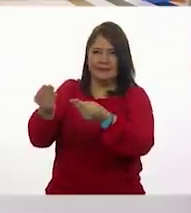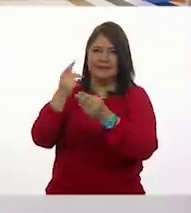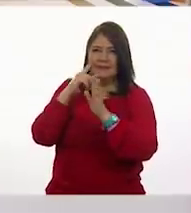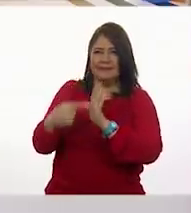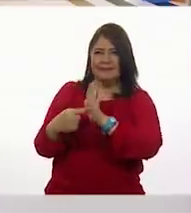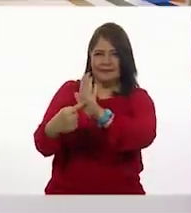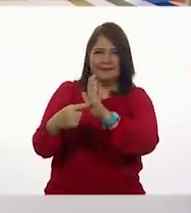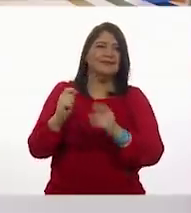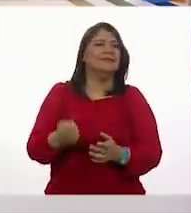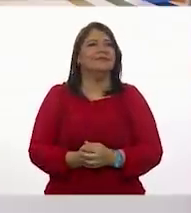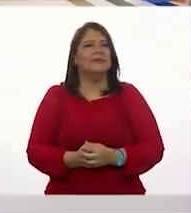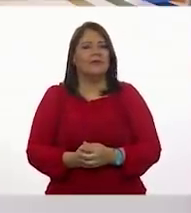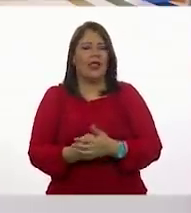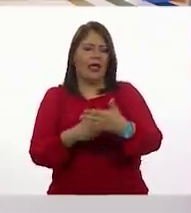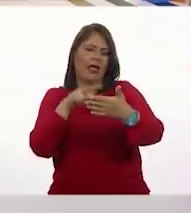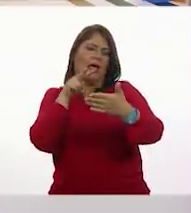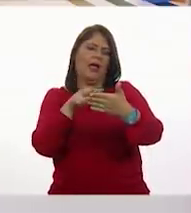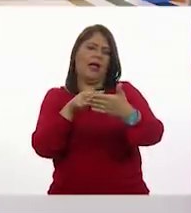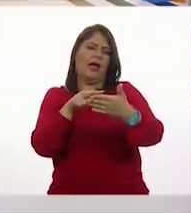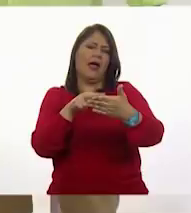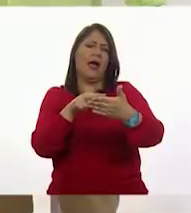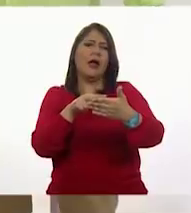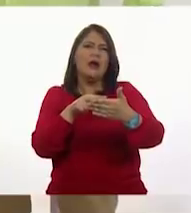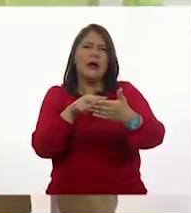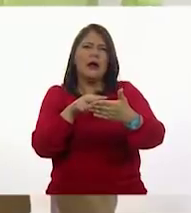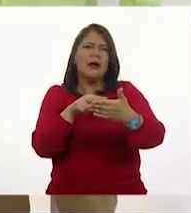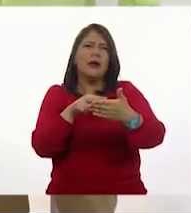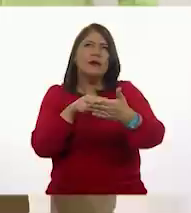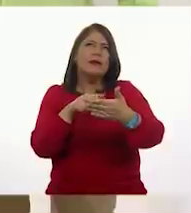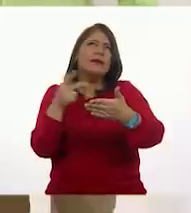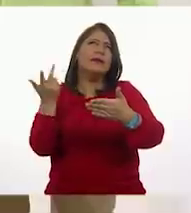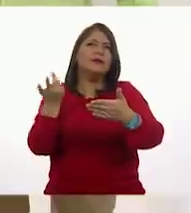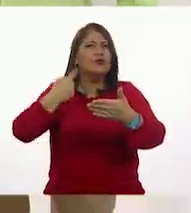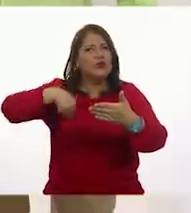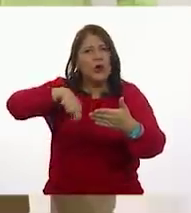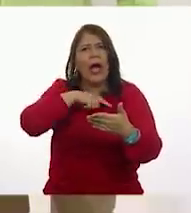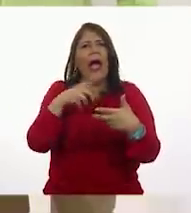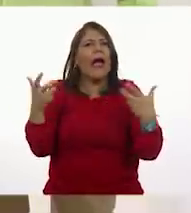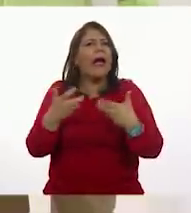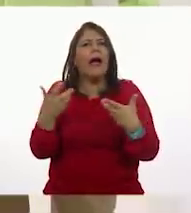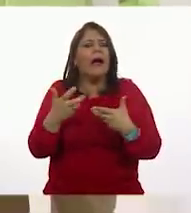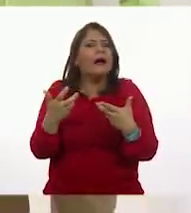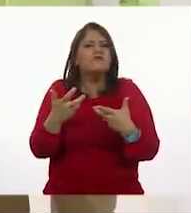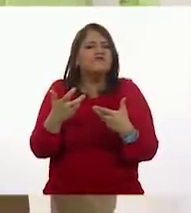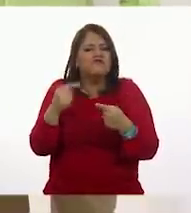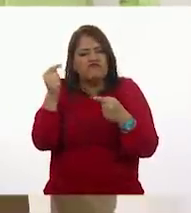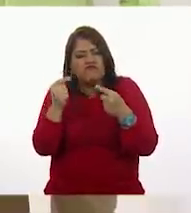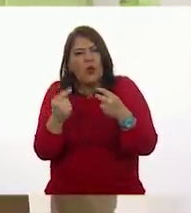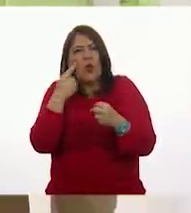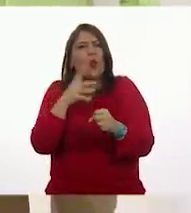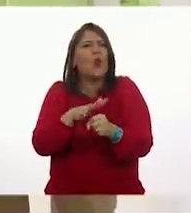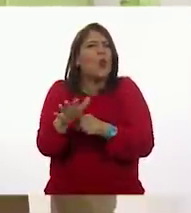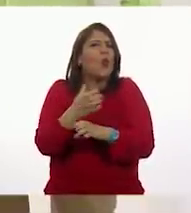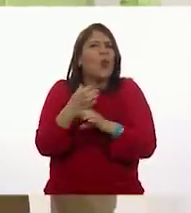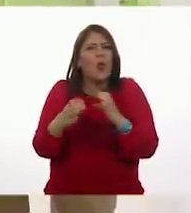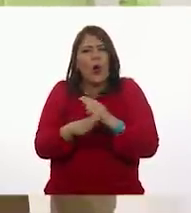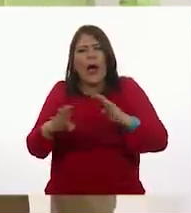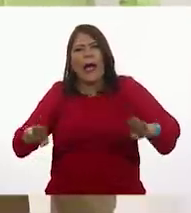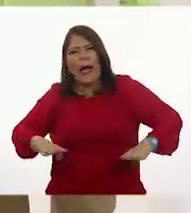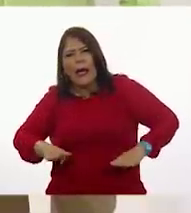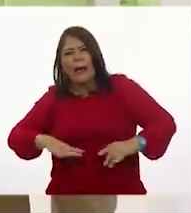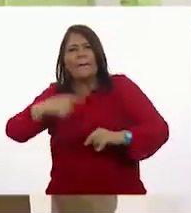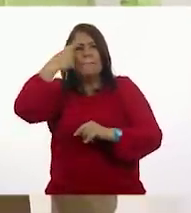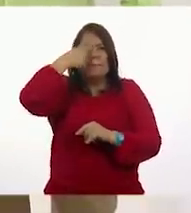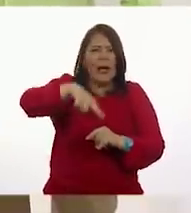A ver, dice, ¿qué podemos hacer para participar las